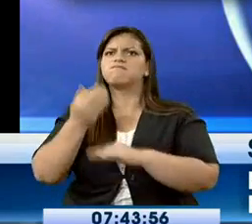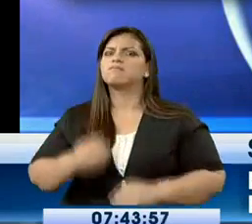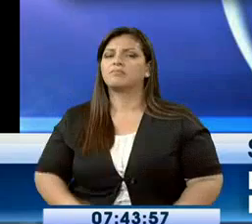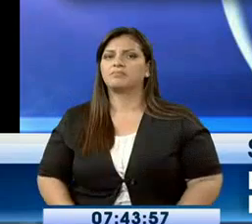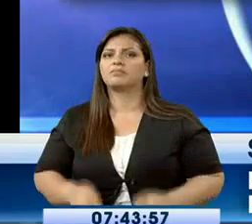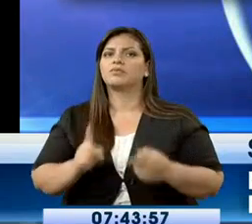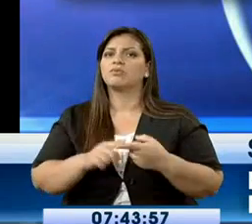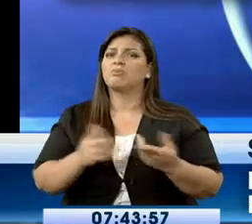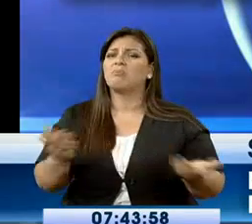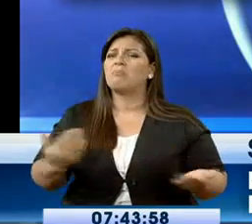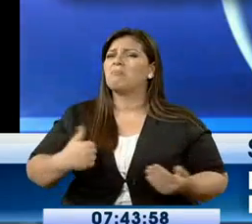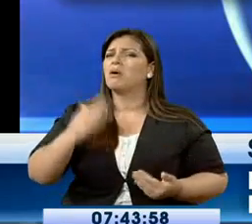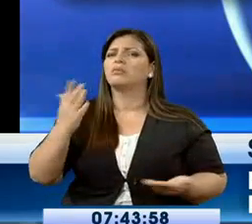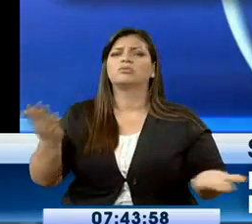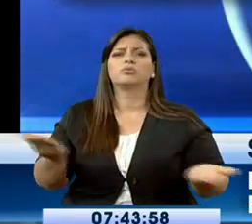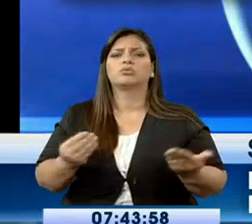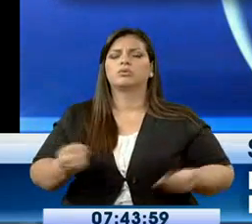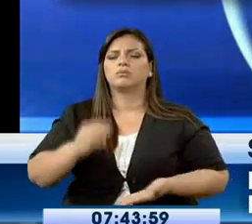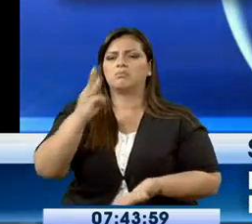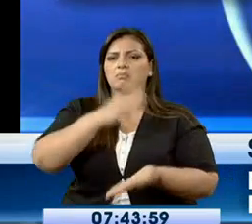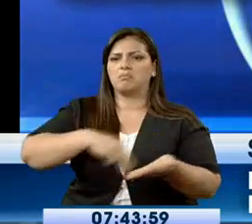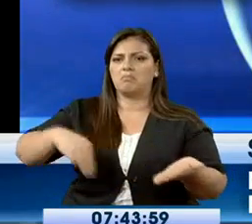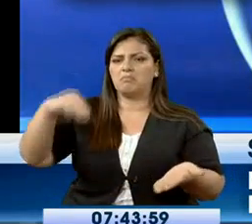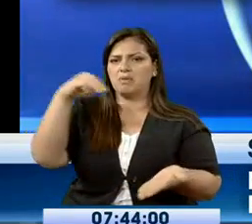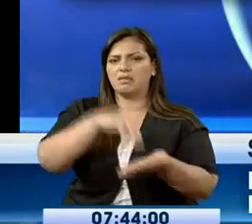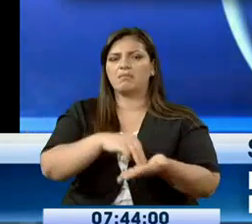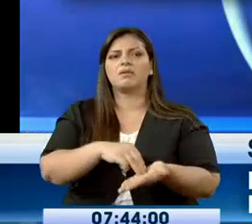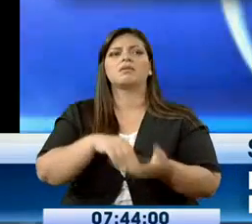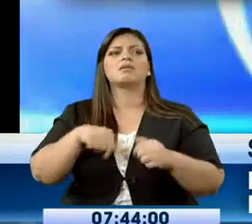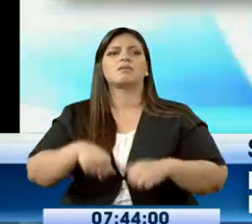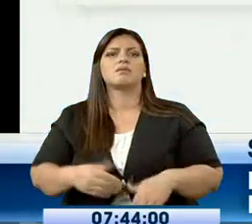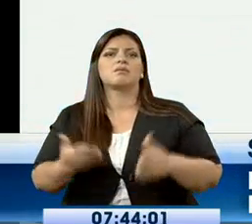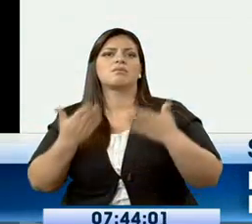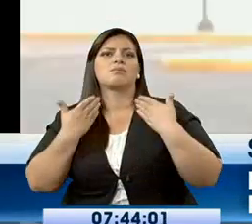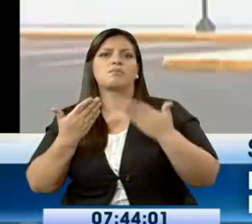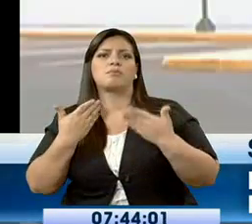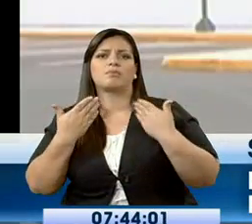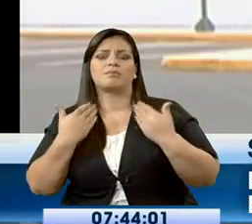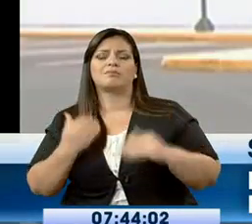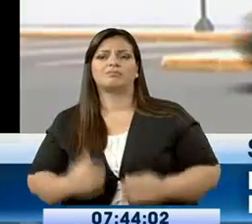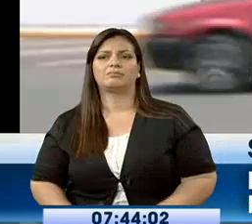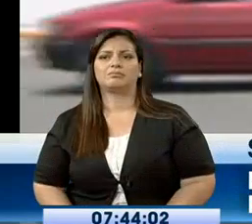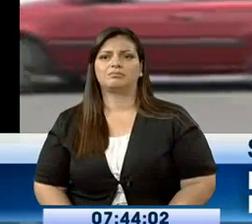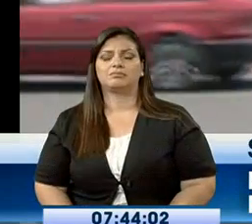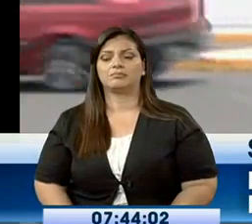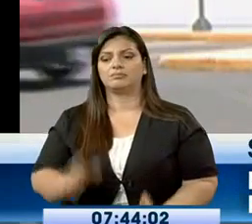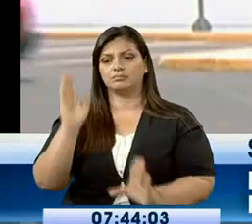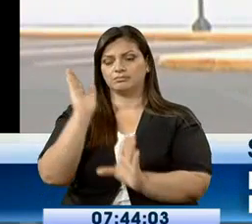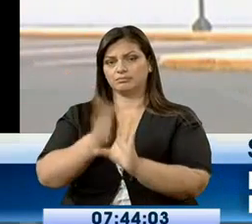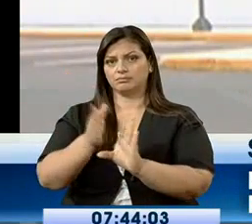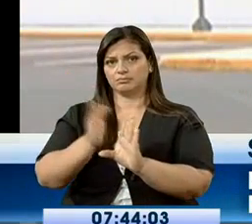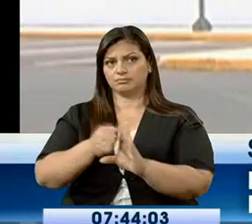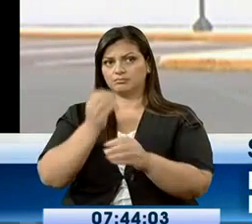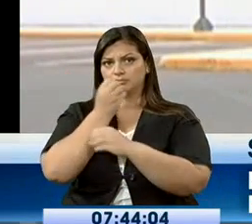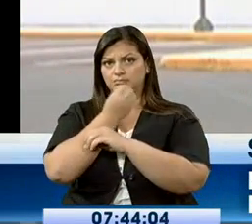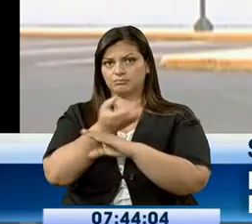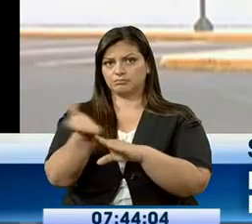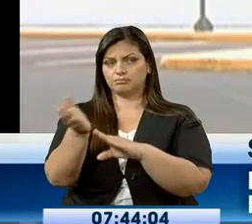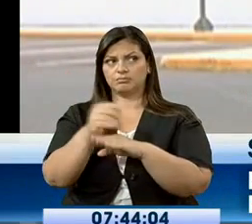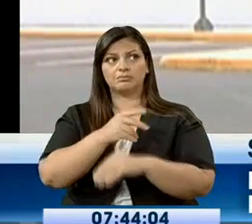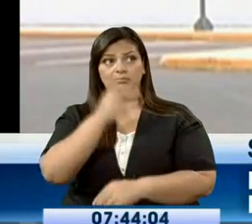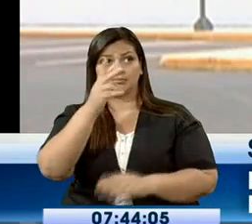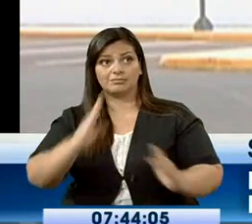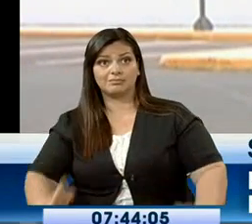lugar que aporta con mayor número de estos delitos es aquí en la zona 8, Guayaquil. Según los psicólogos clínicos del Laboratorio de Criminalística